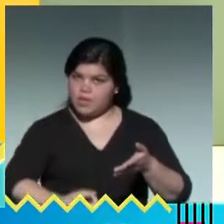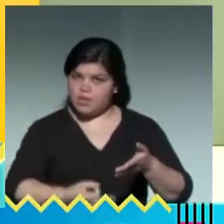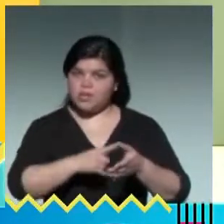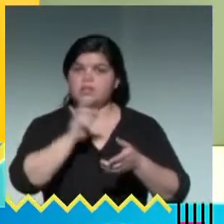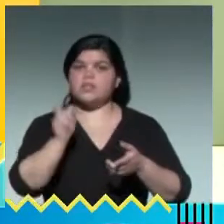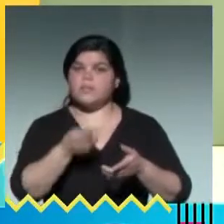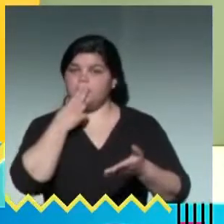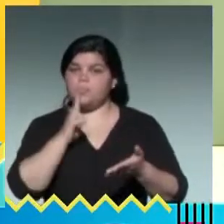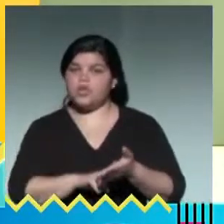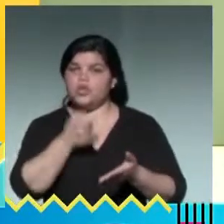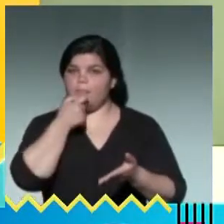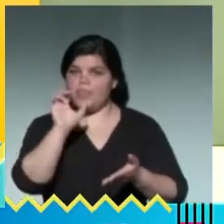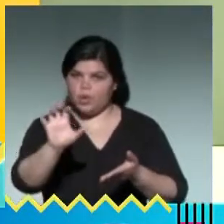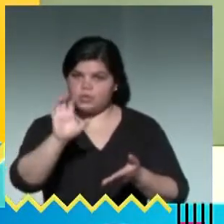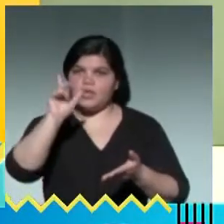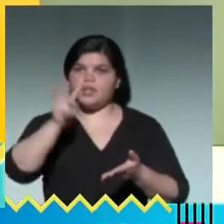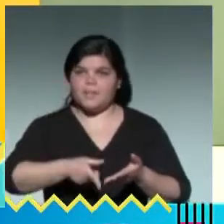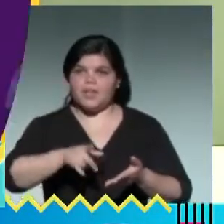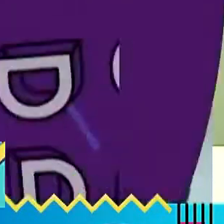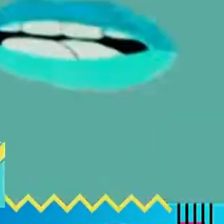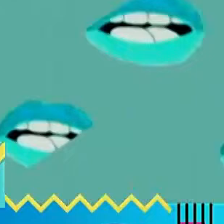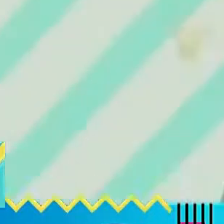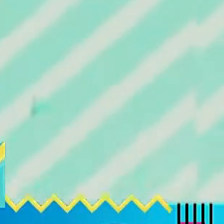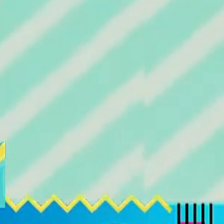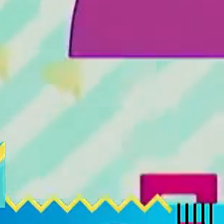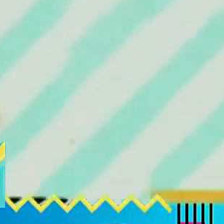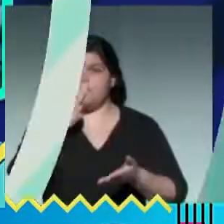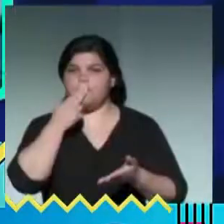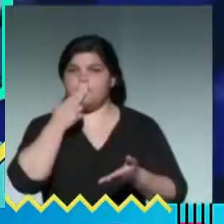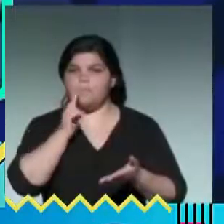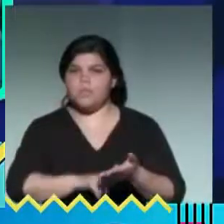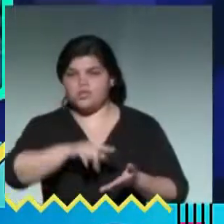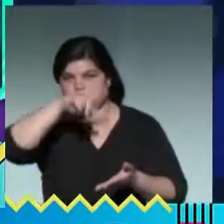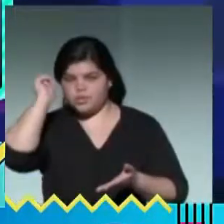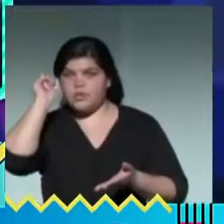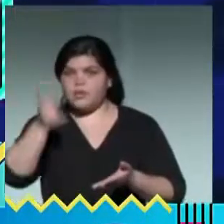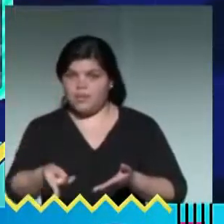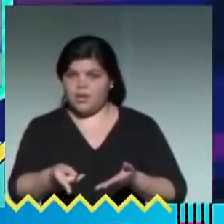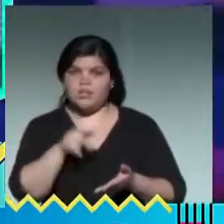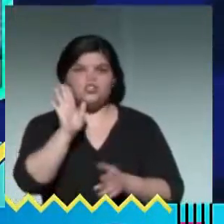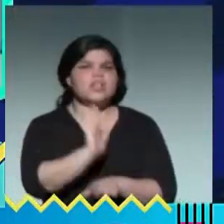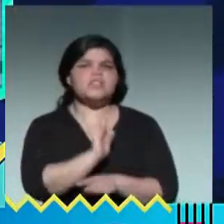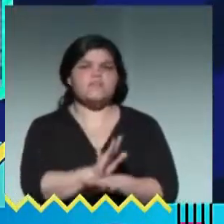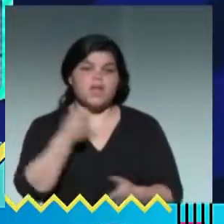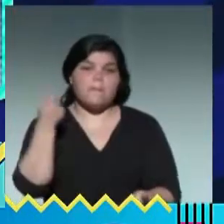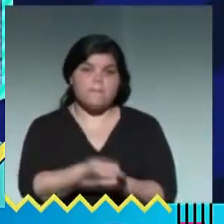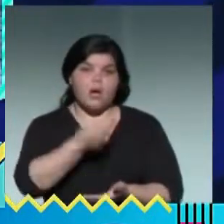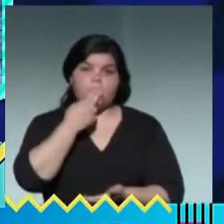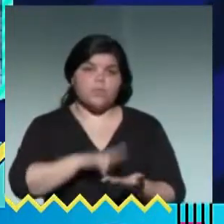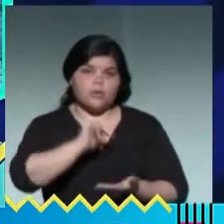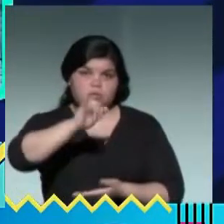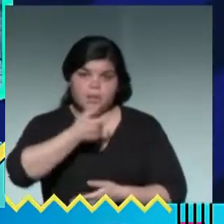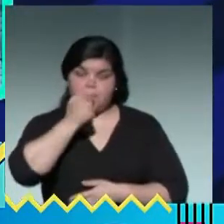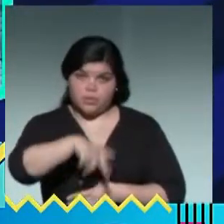impuestos provinciales y en los impuestos nacionales, o sea que tienen que tributar en la provincia de Mendoza. Primero, por el lado de la